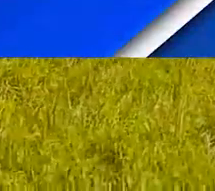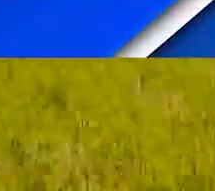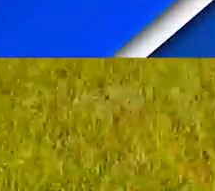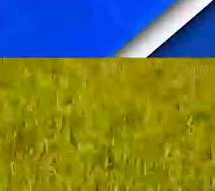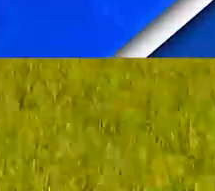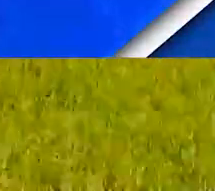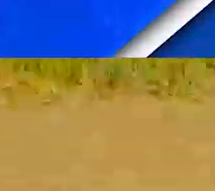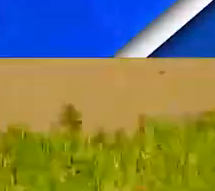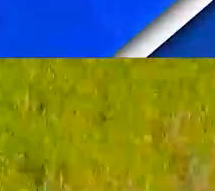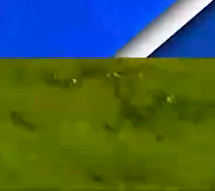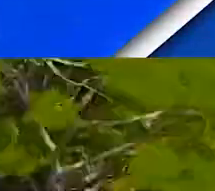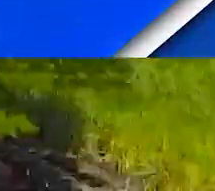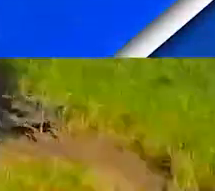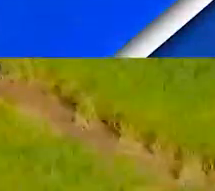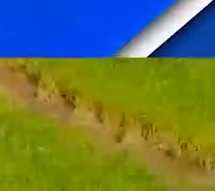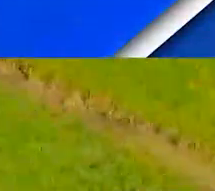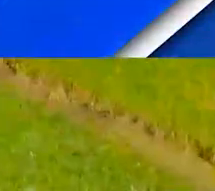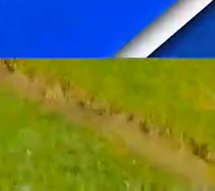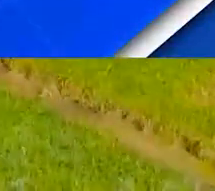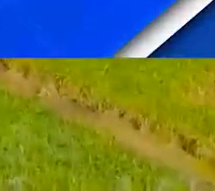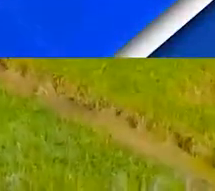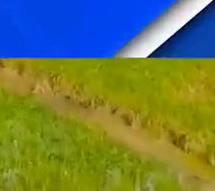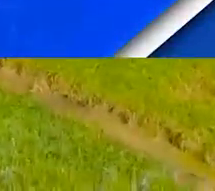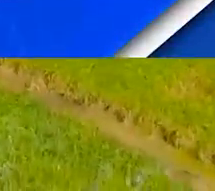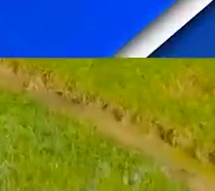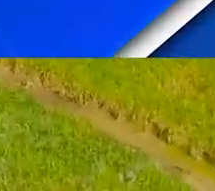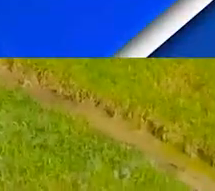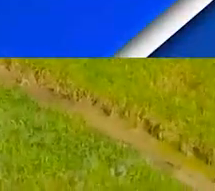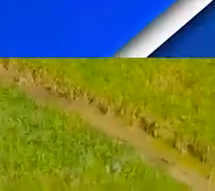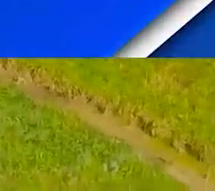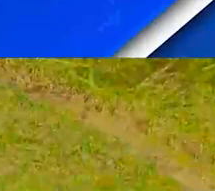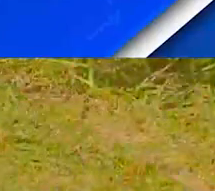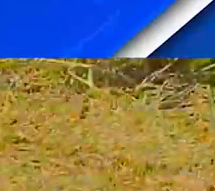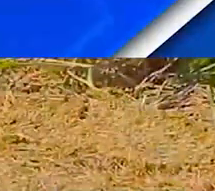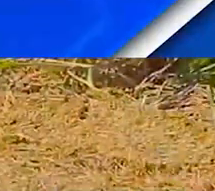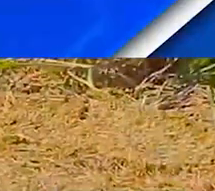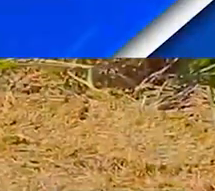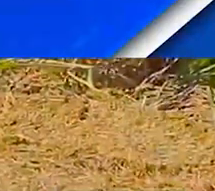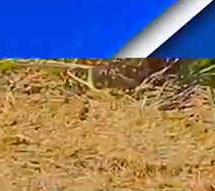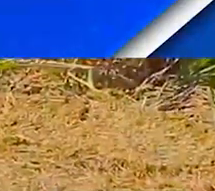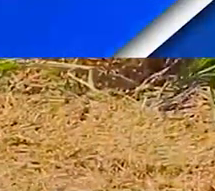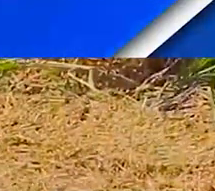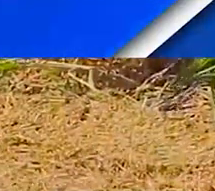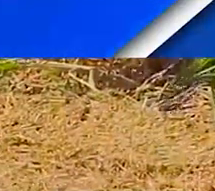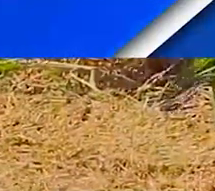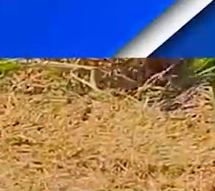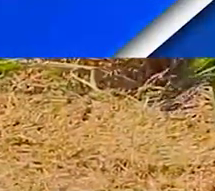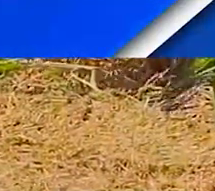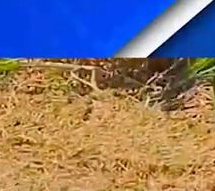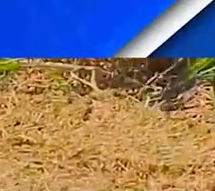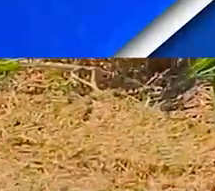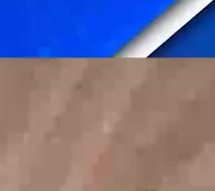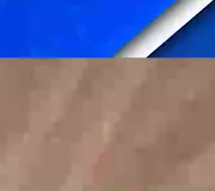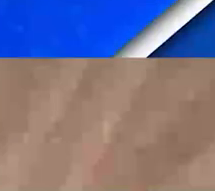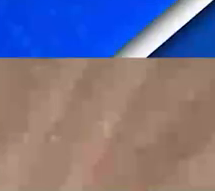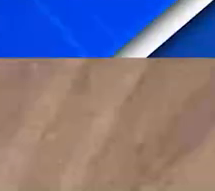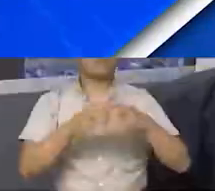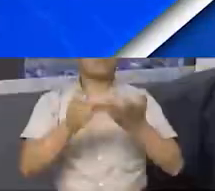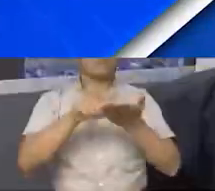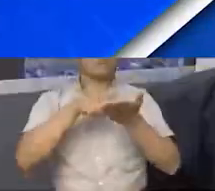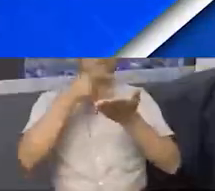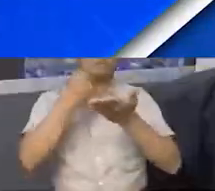de 130 años de producción azucarera. Esta agroindustria